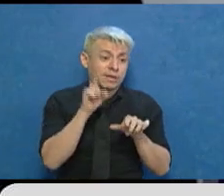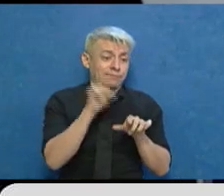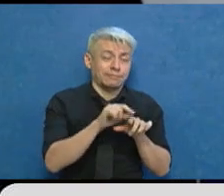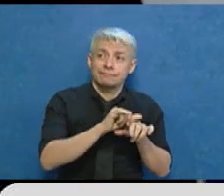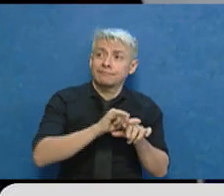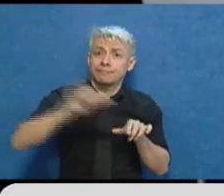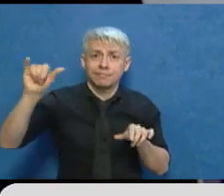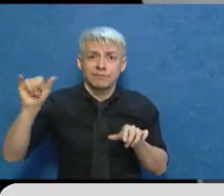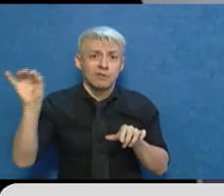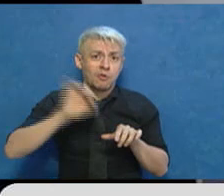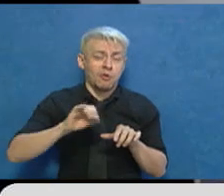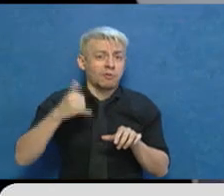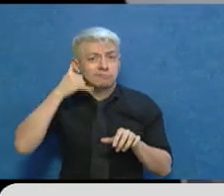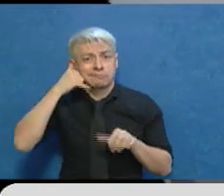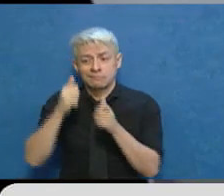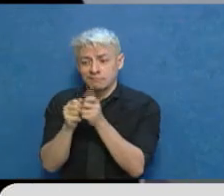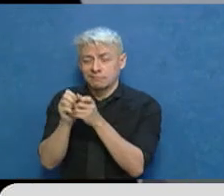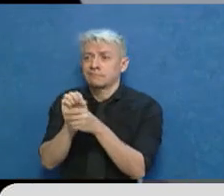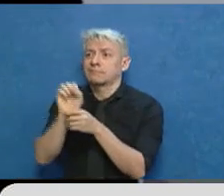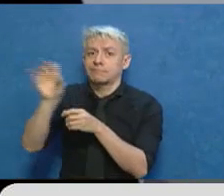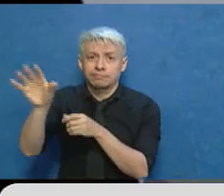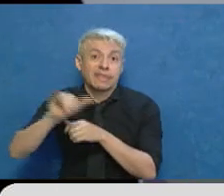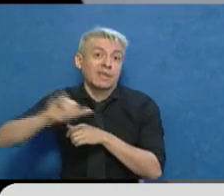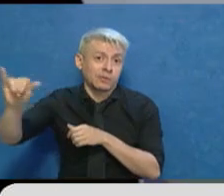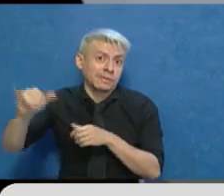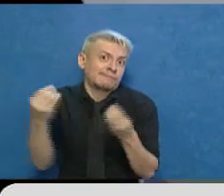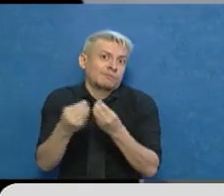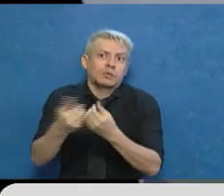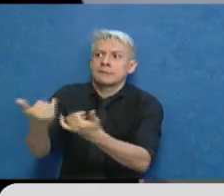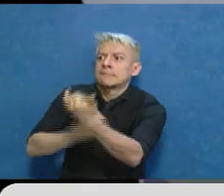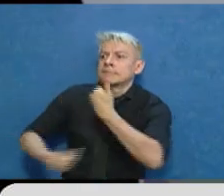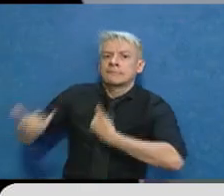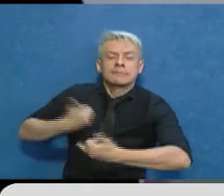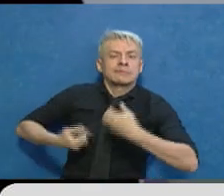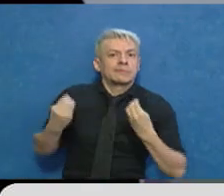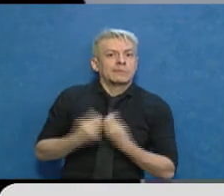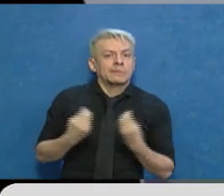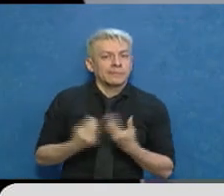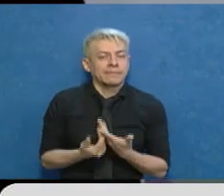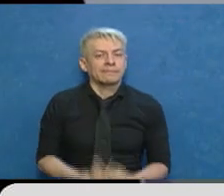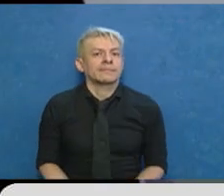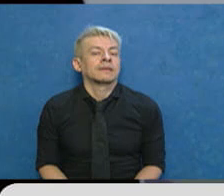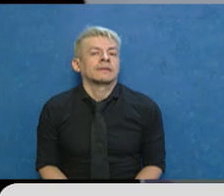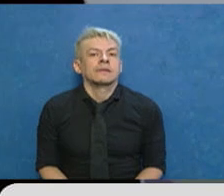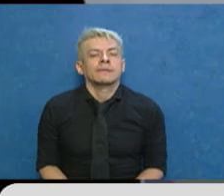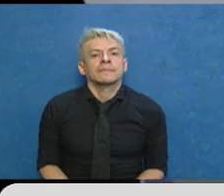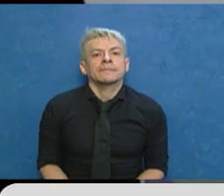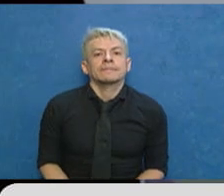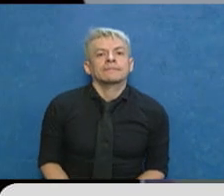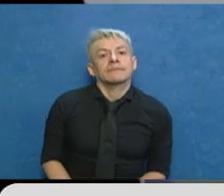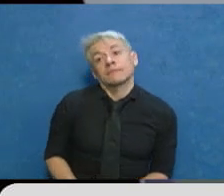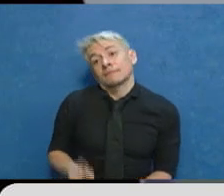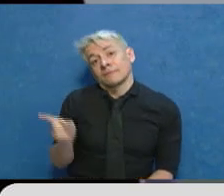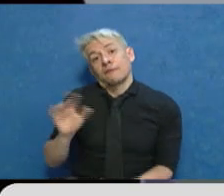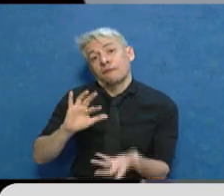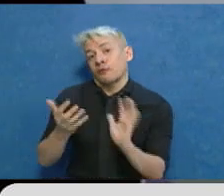online, o de un teléfono, claro, pero siempre a través del sistema